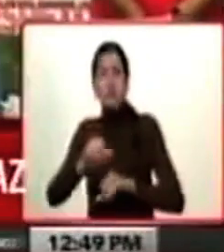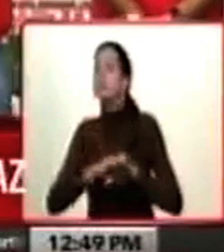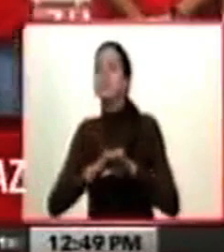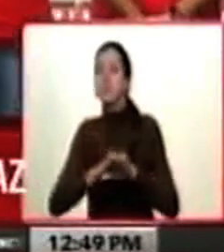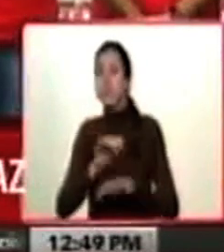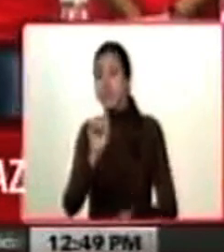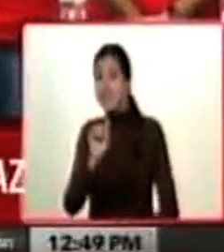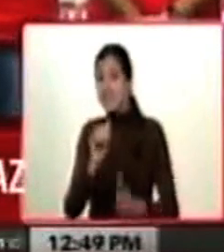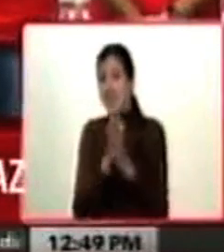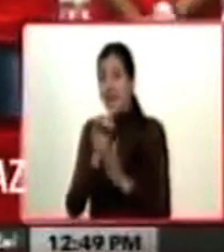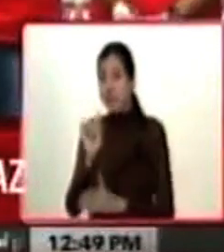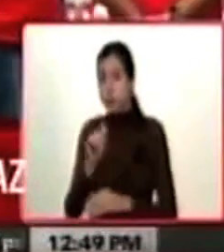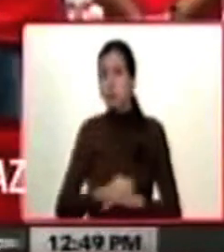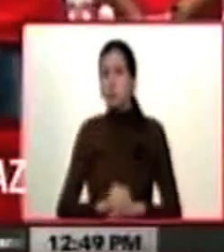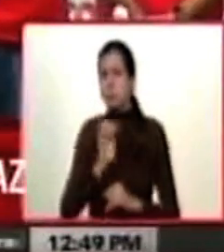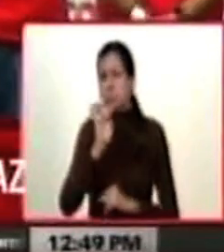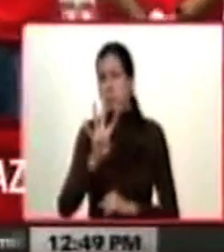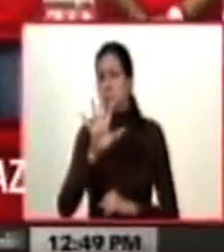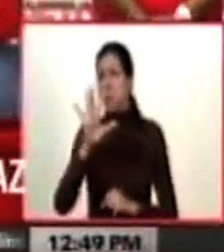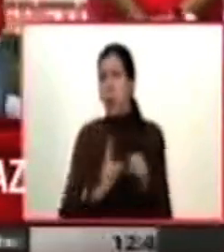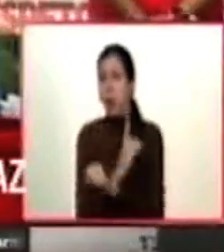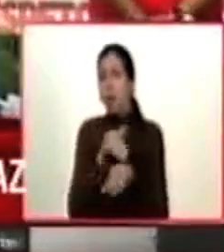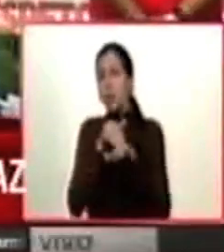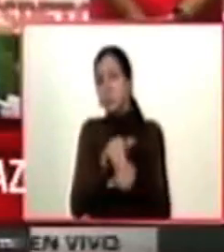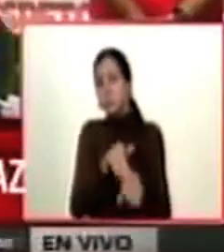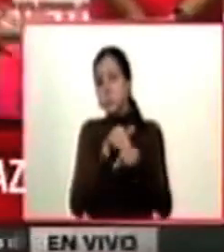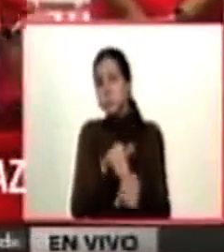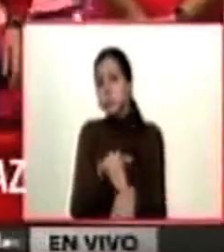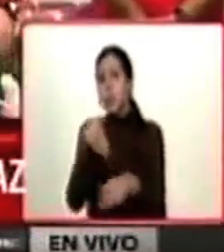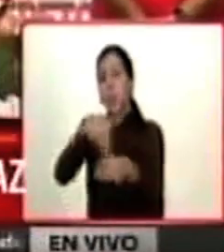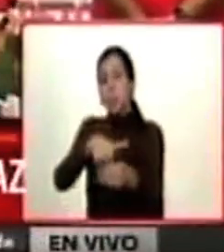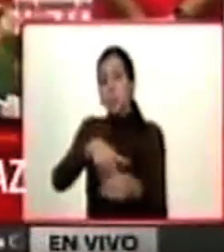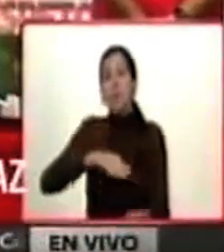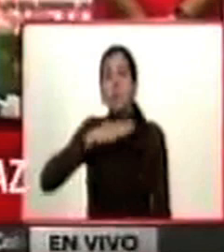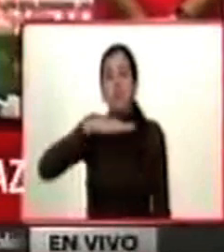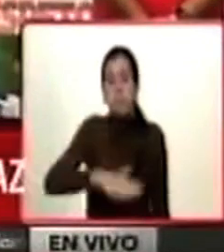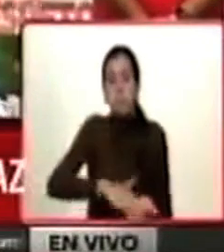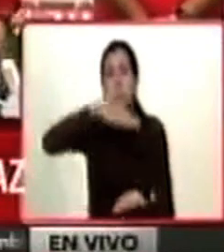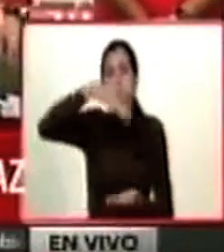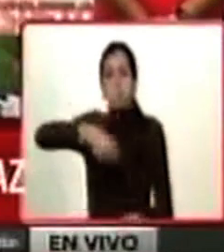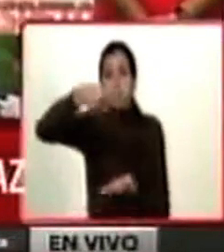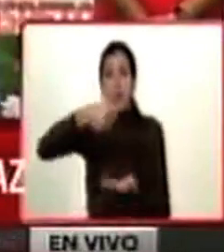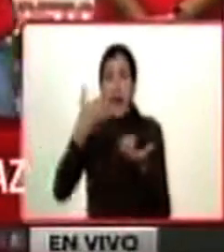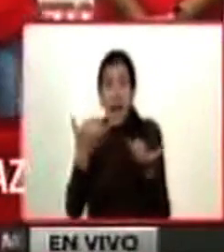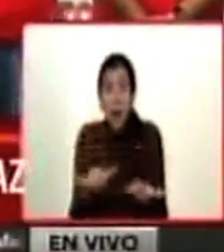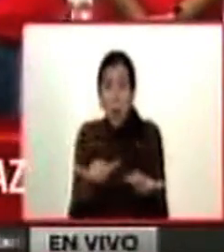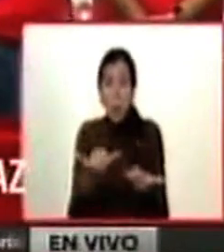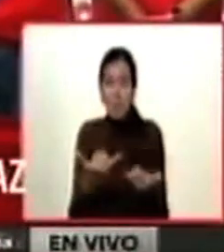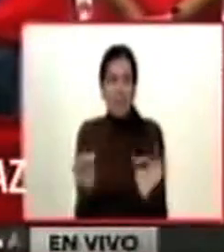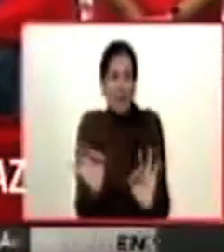Ureña, pasaban 4 y 5 horas para llenar el tanque. ¿Y ahora saben cuánto se tardan? Nada. Más